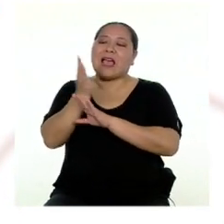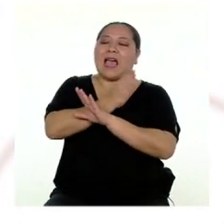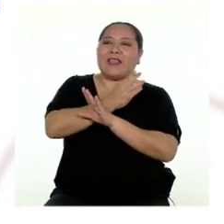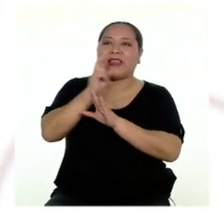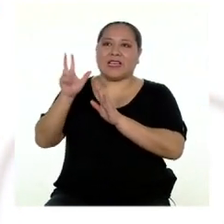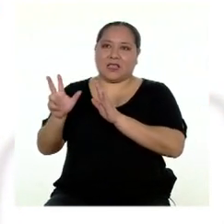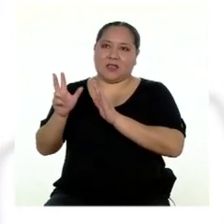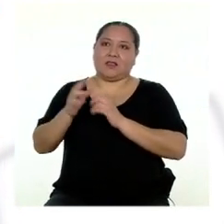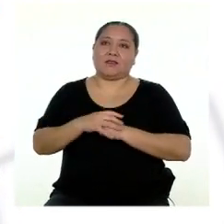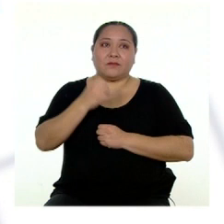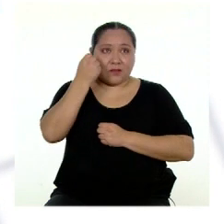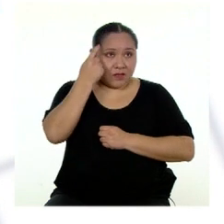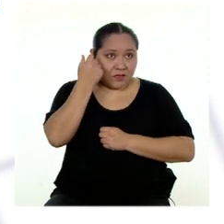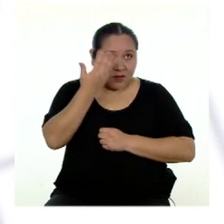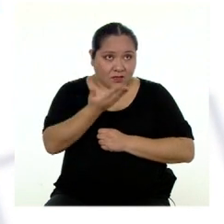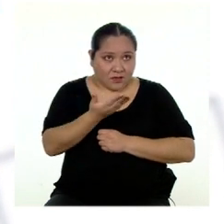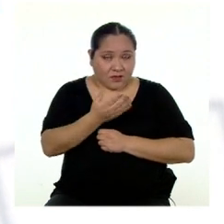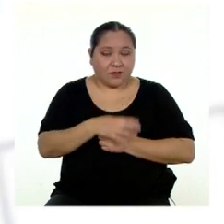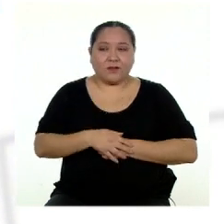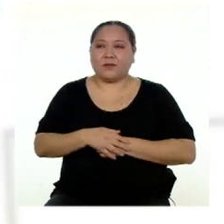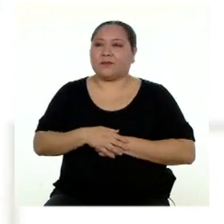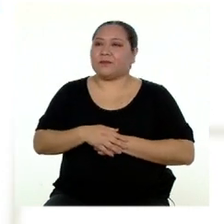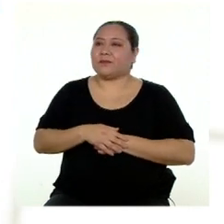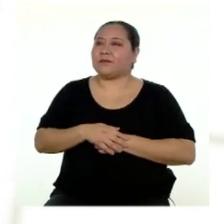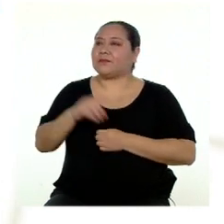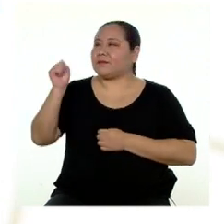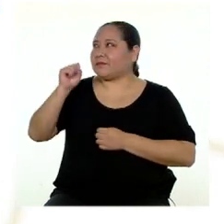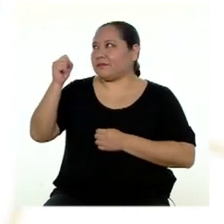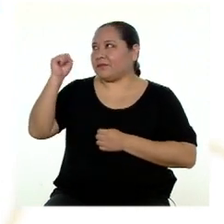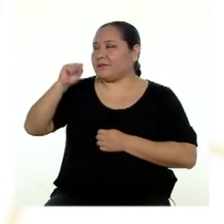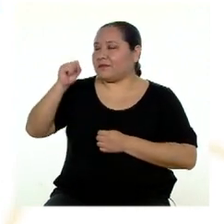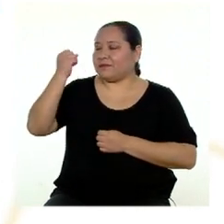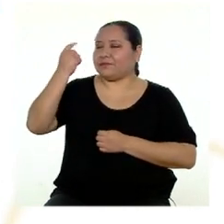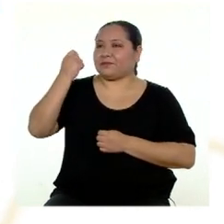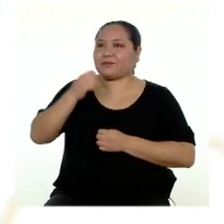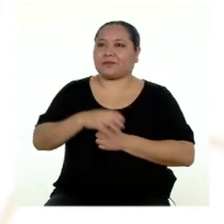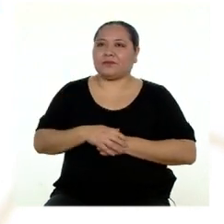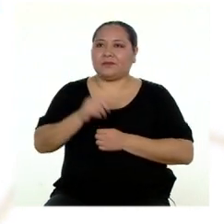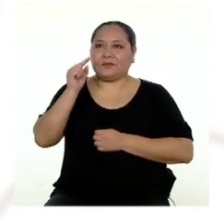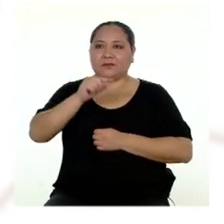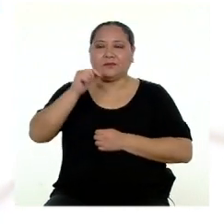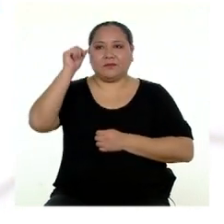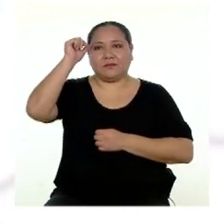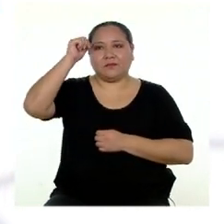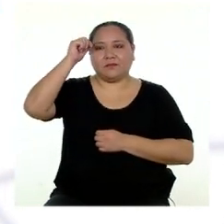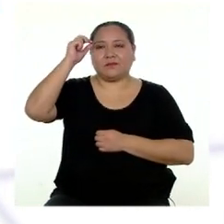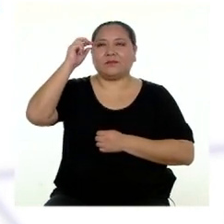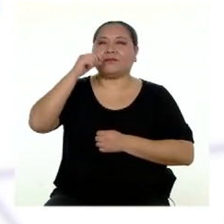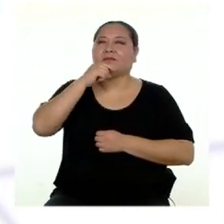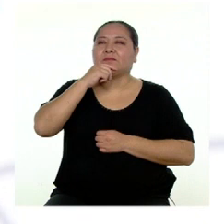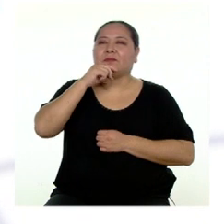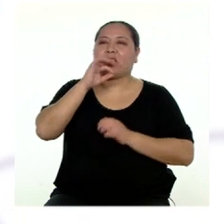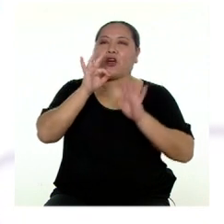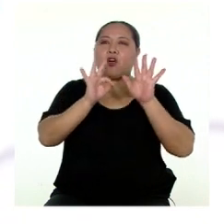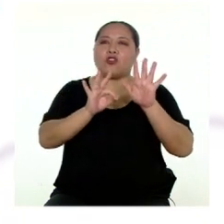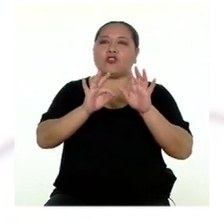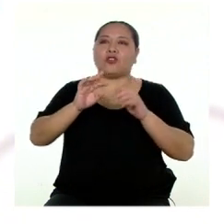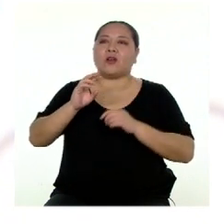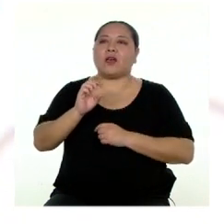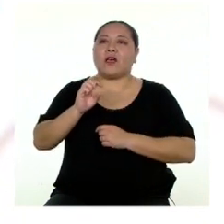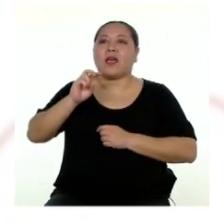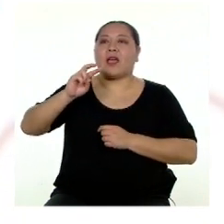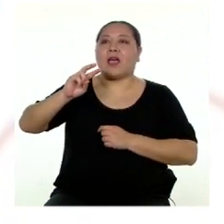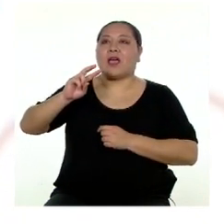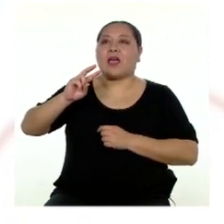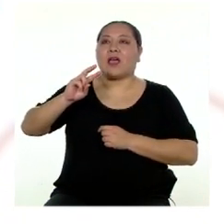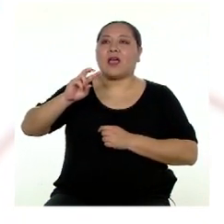3. ¿Entiendes hasta ahora? Creo que sí. ¿Es por eso que el 8 se convierte en doble del siguiente del